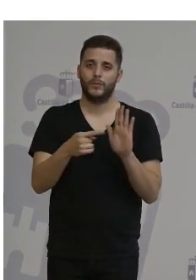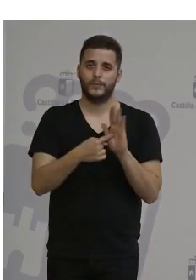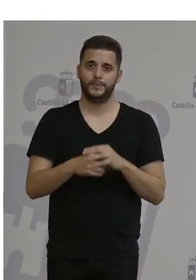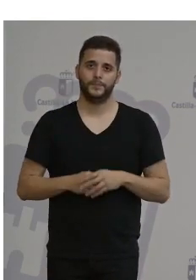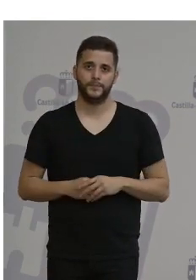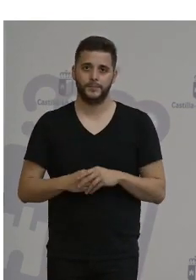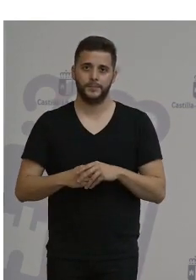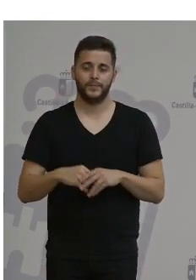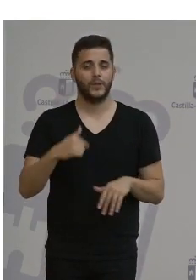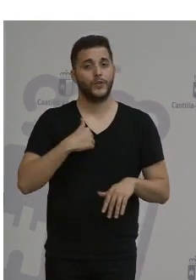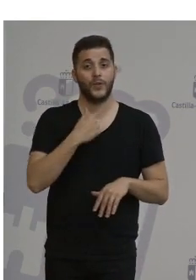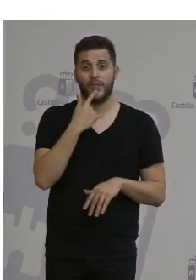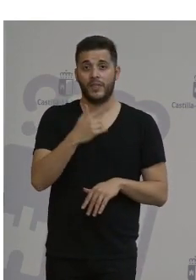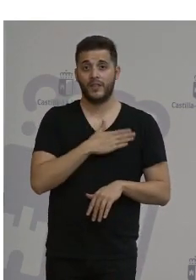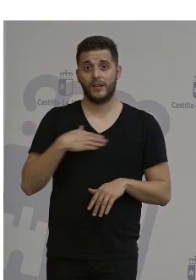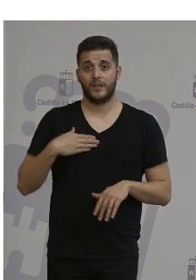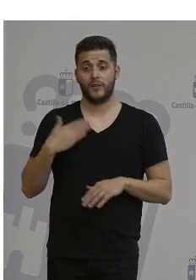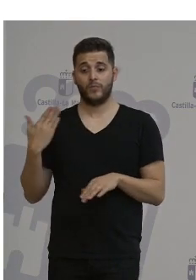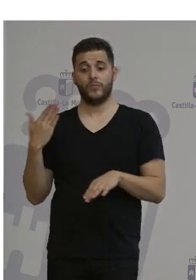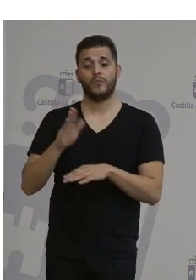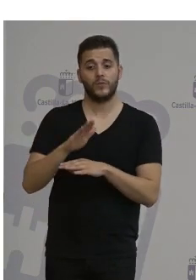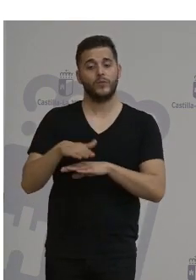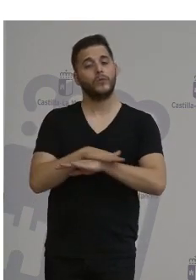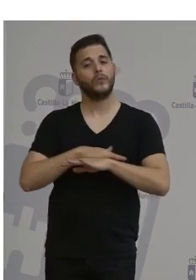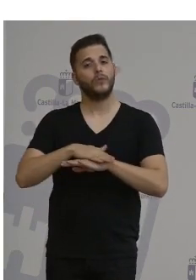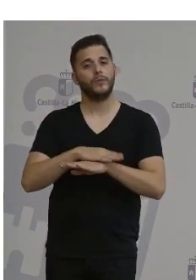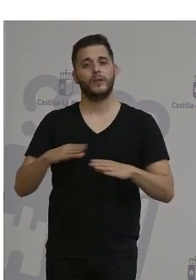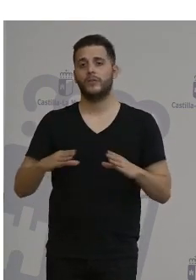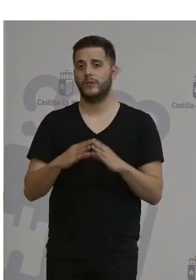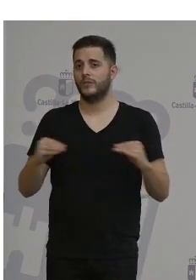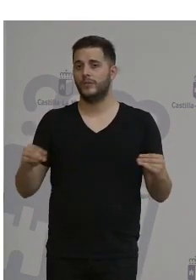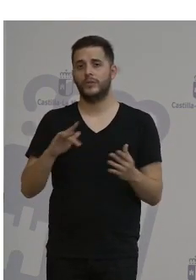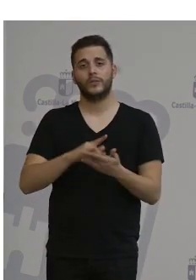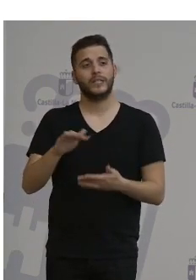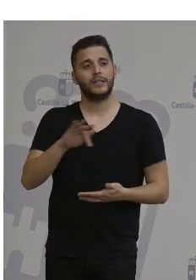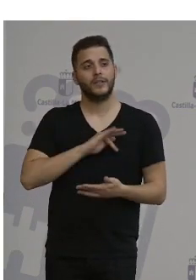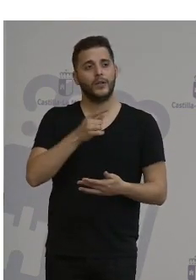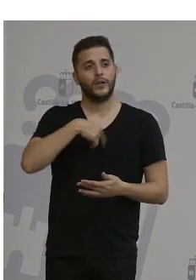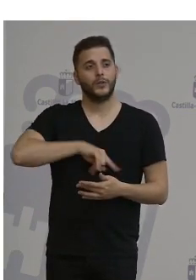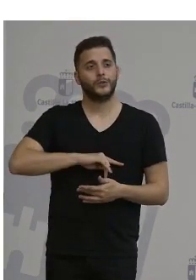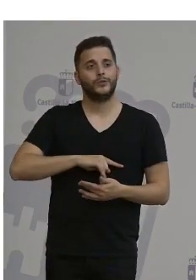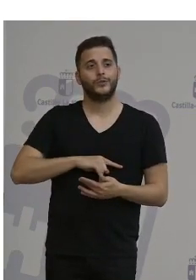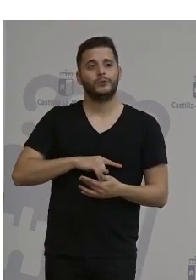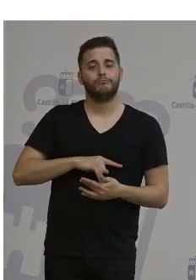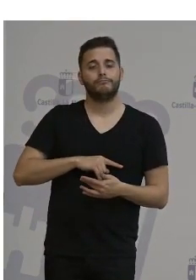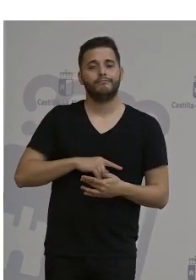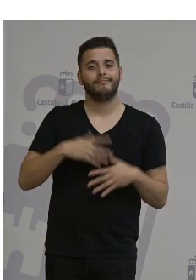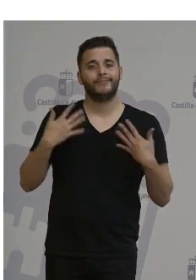Quiero decir, en nombre del Gobierno de la Junta de Andalucía, que recibimos con mucha ilusión este premio,